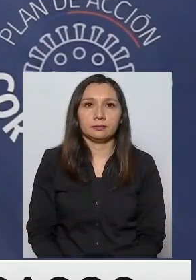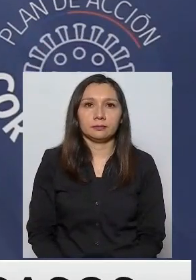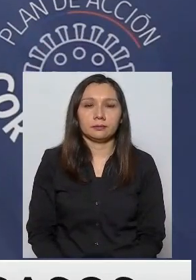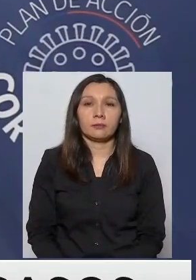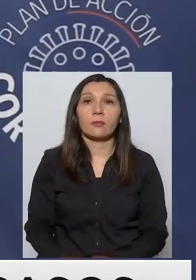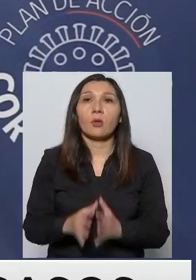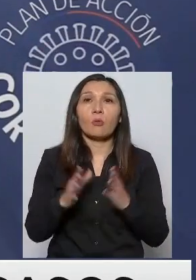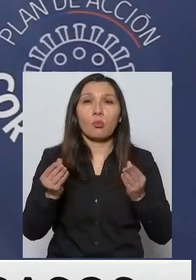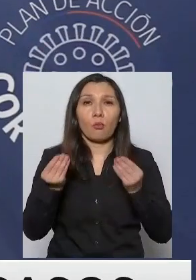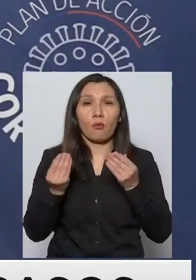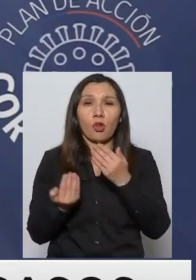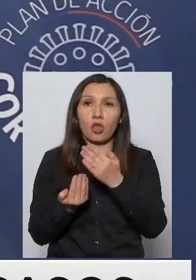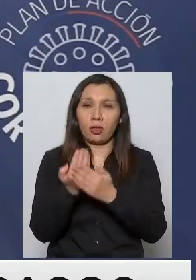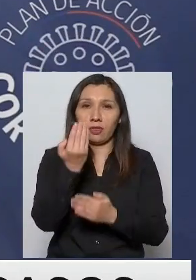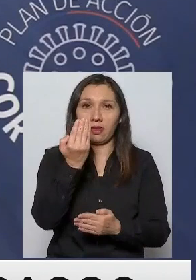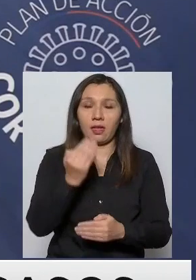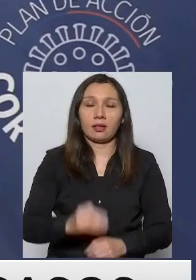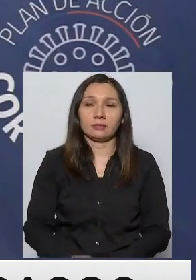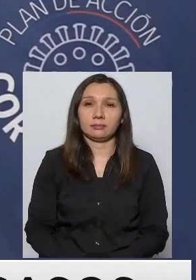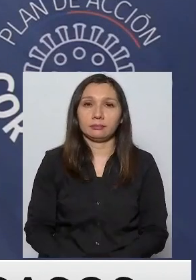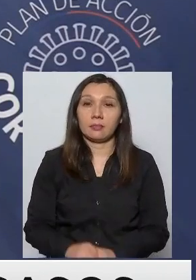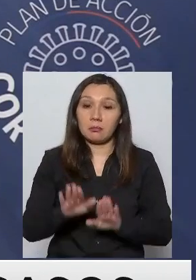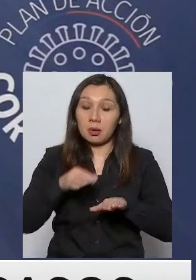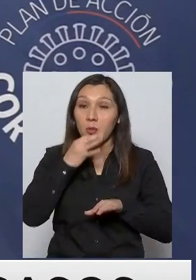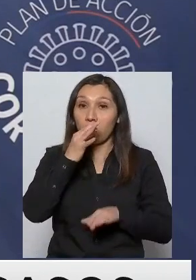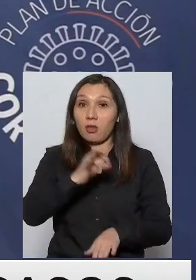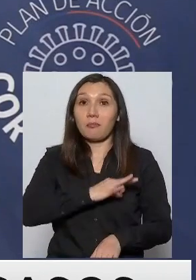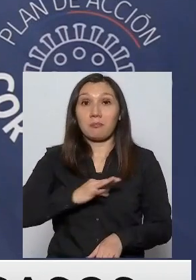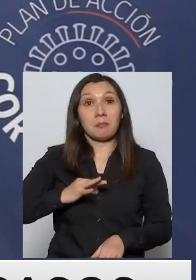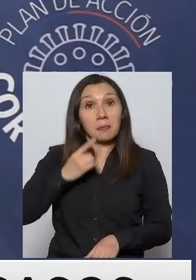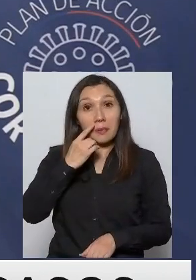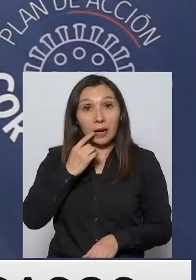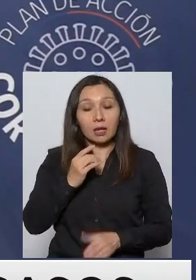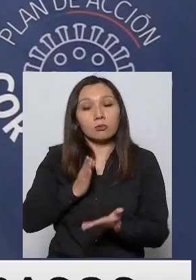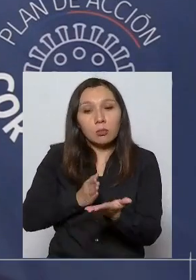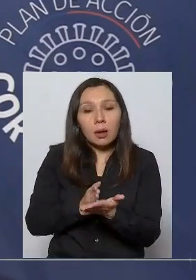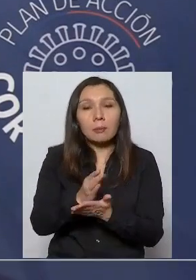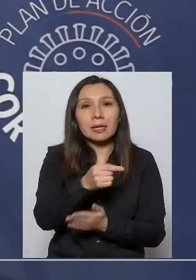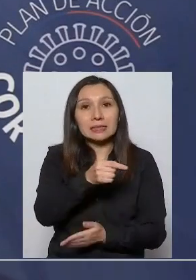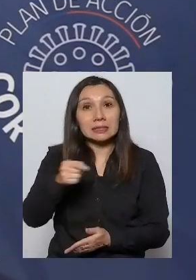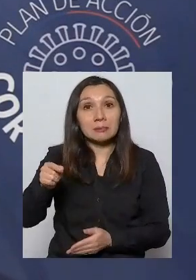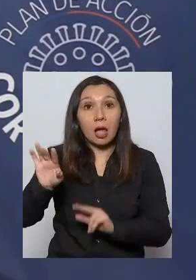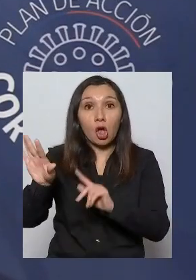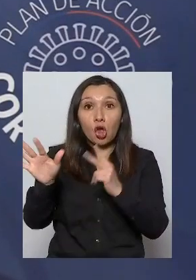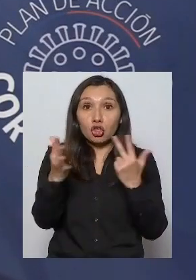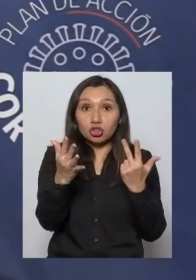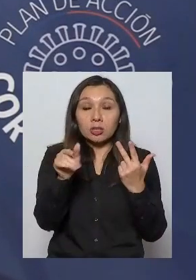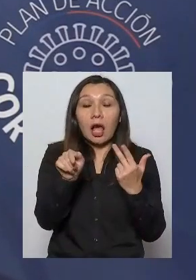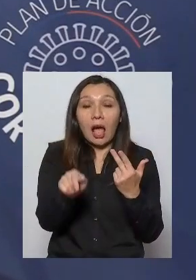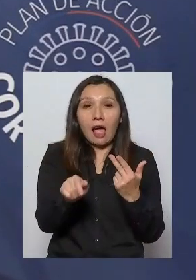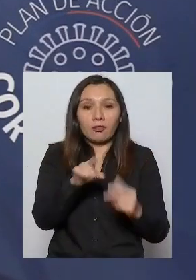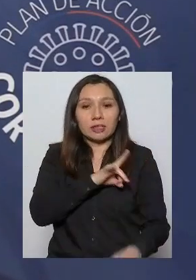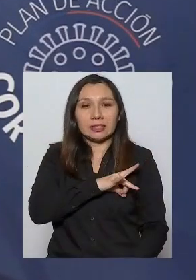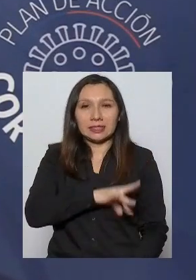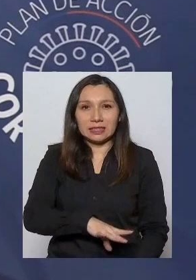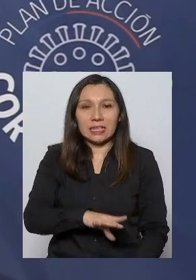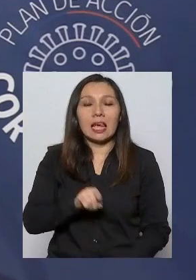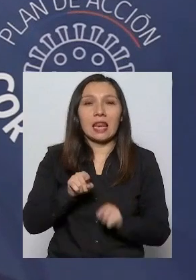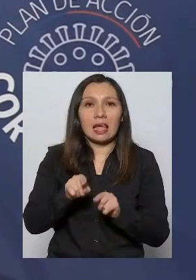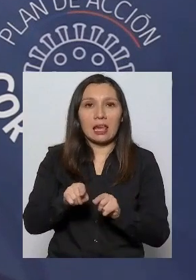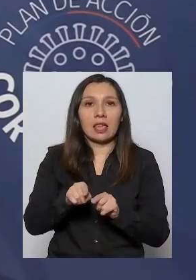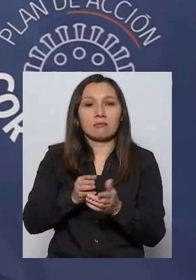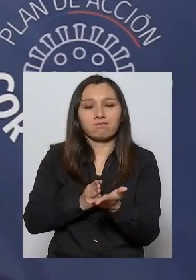muy buenos días como dijo el ministro estamos iniciando la semana octava en chile desde